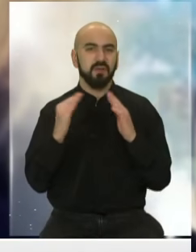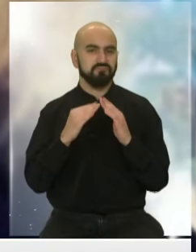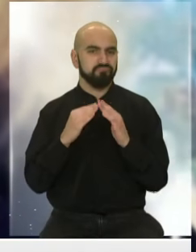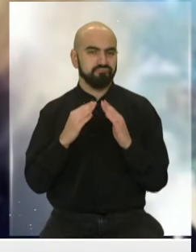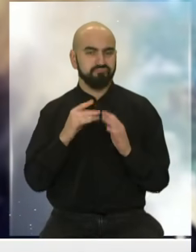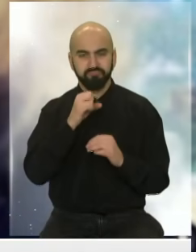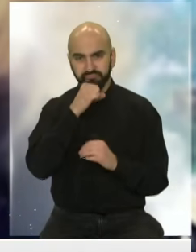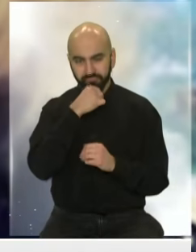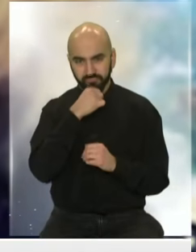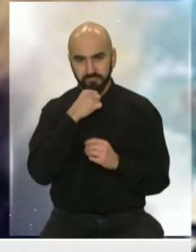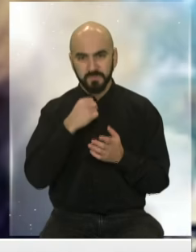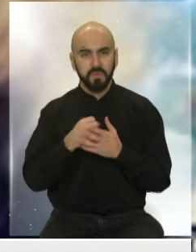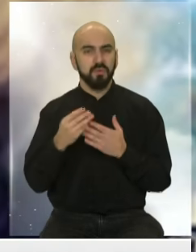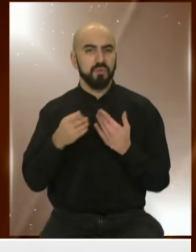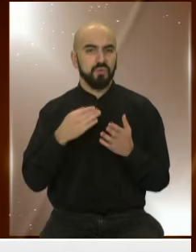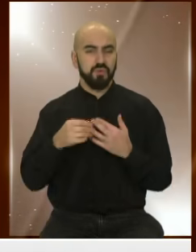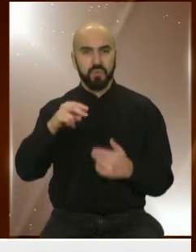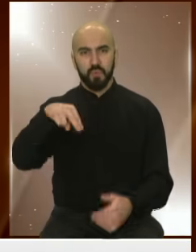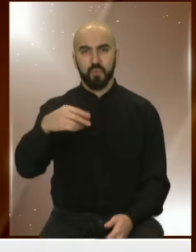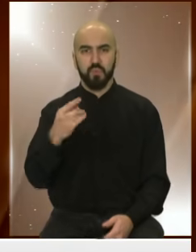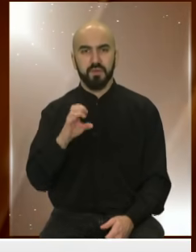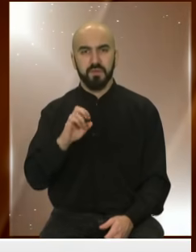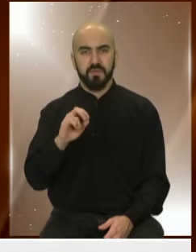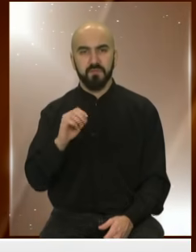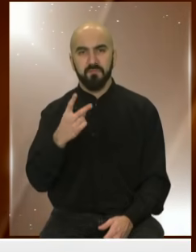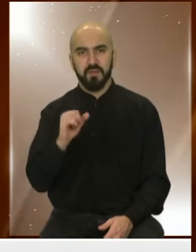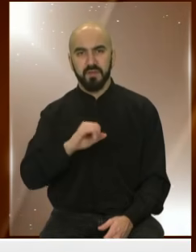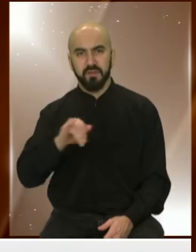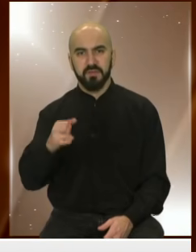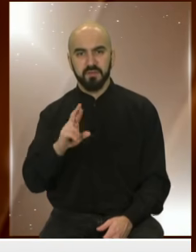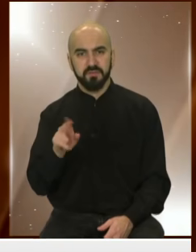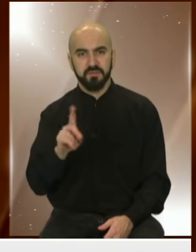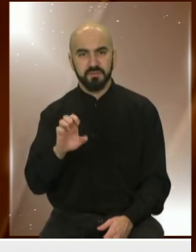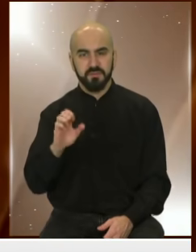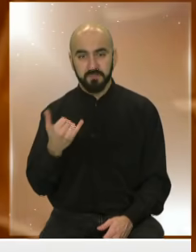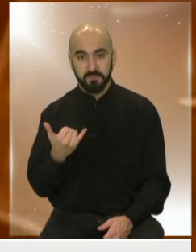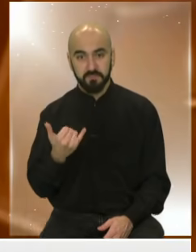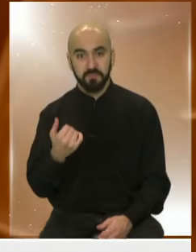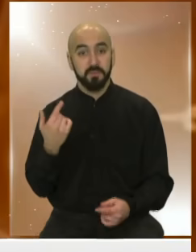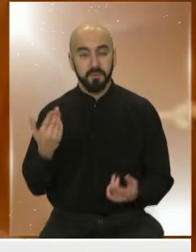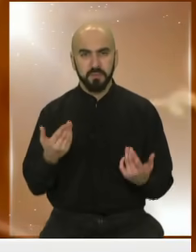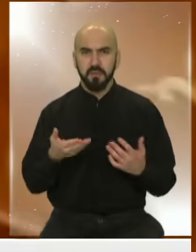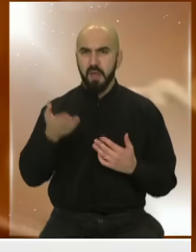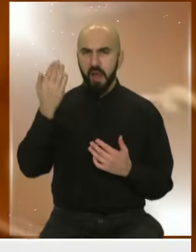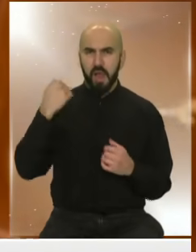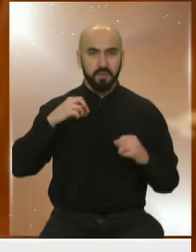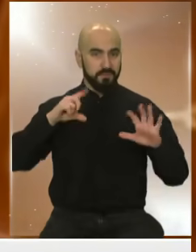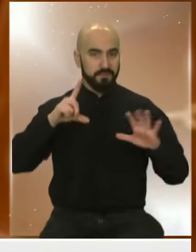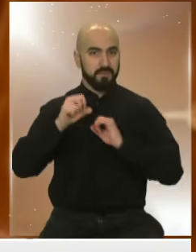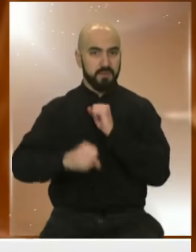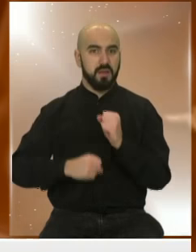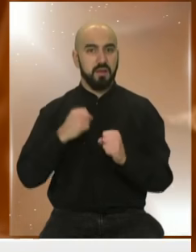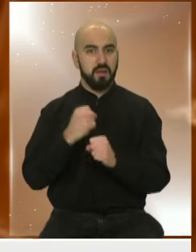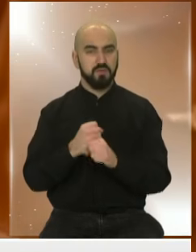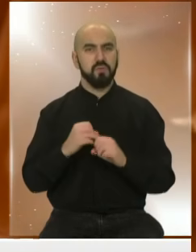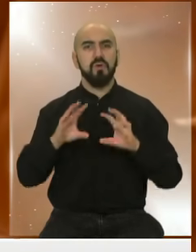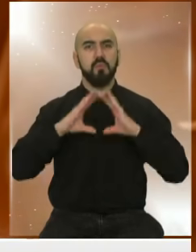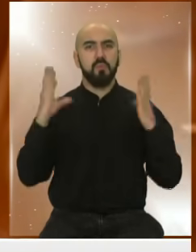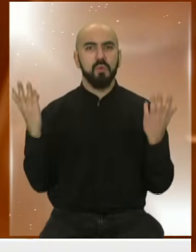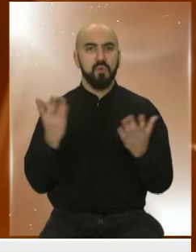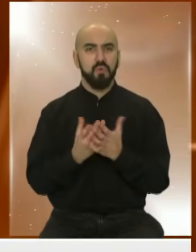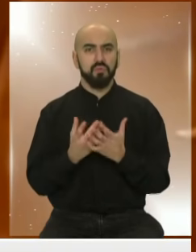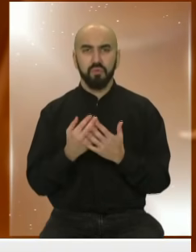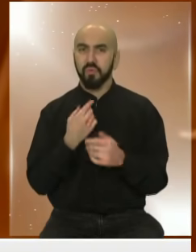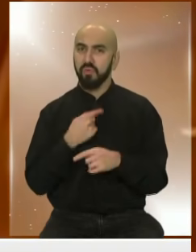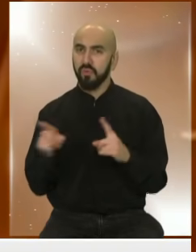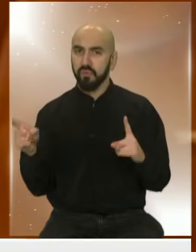Jersey, pues que no ha enfrentado solo esta pandemia, porque cuando ella tenía 7 años, el mundo estaba afectado por otra,